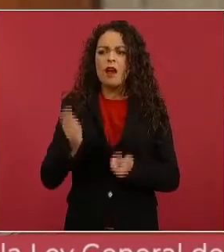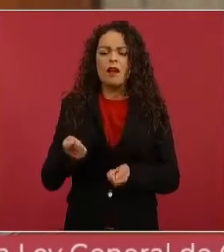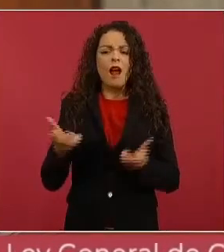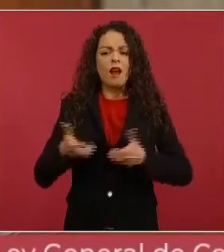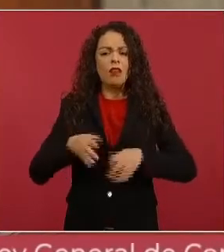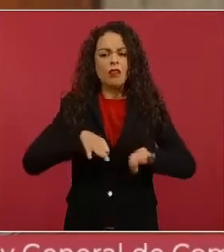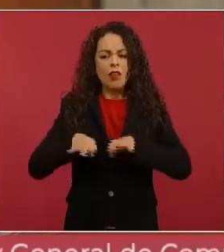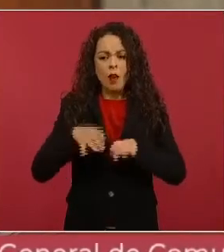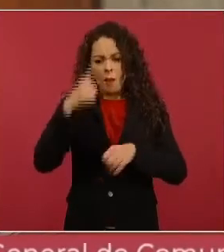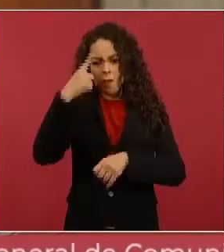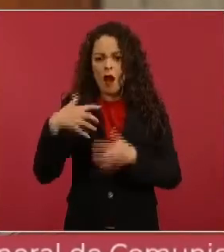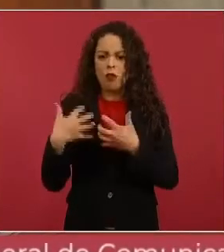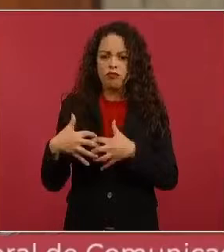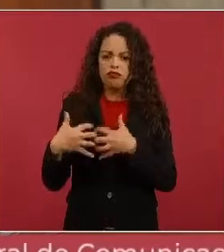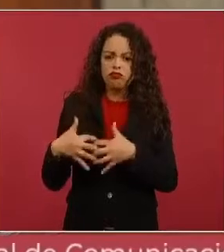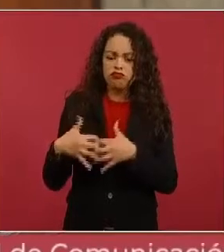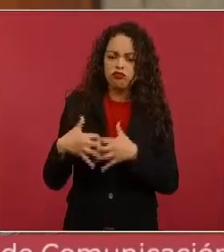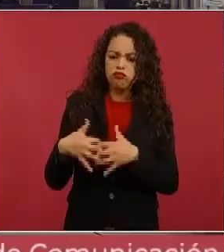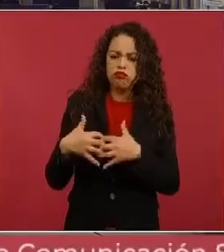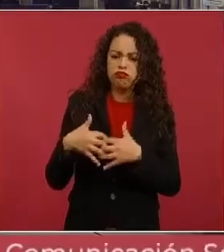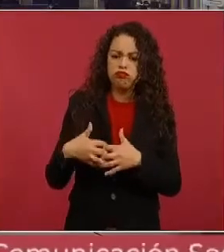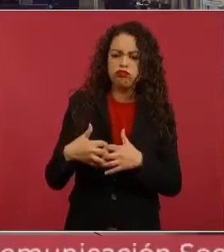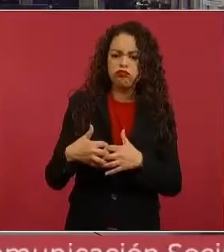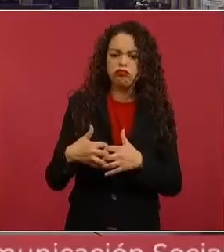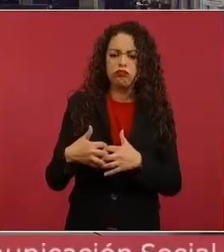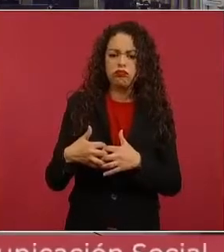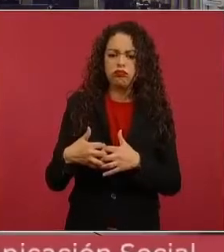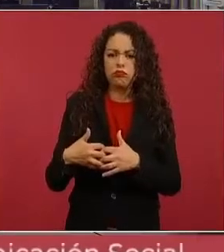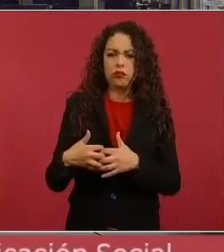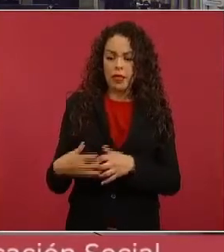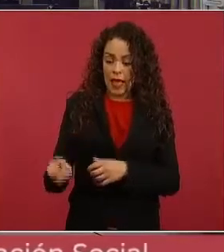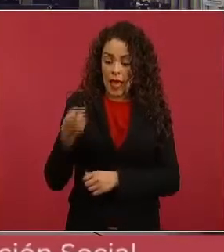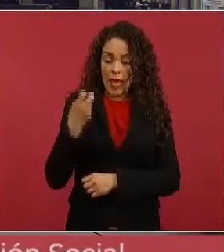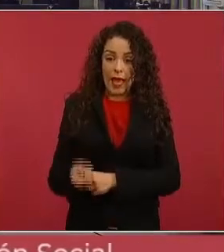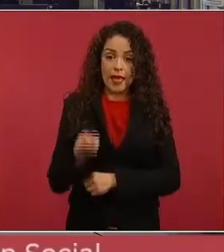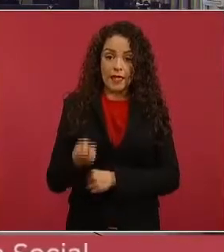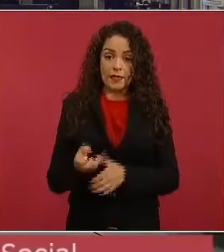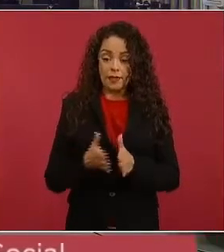producción en este mismo sexenio,